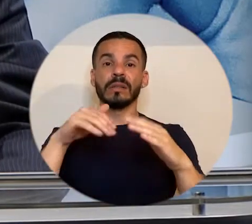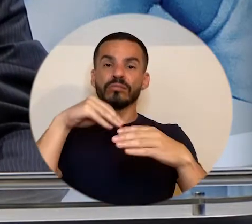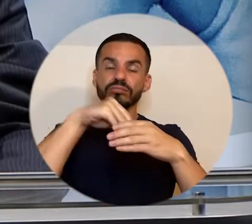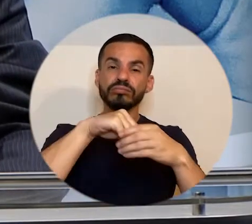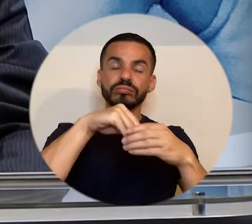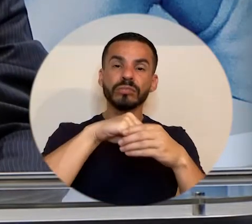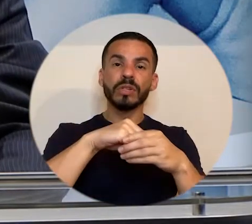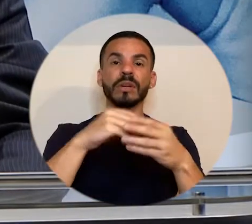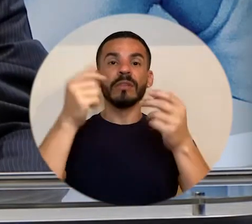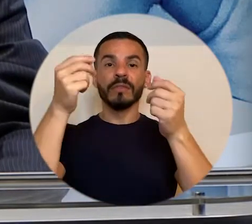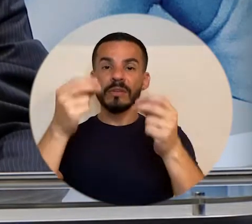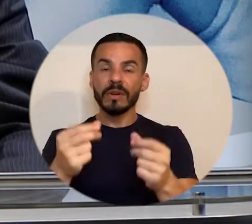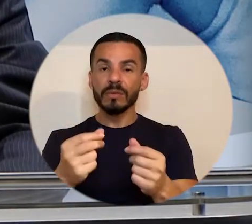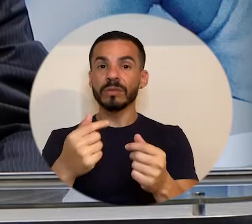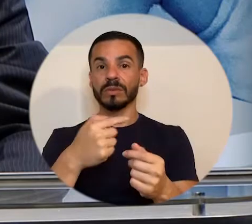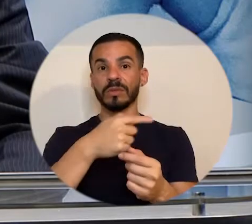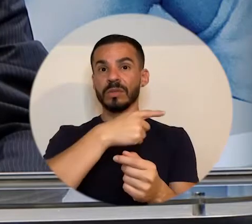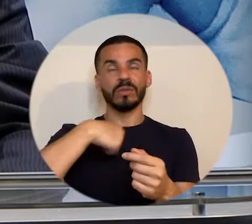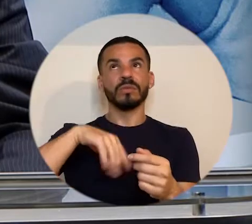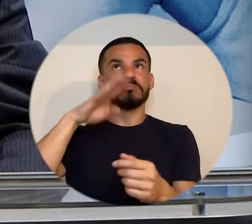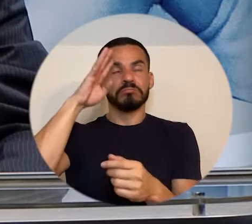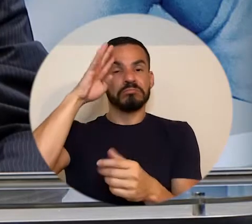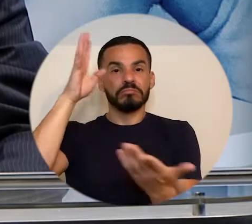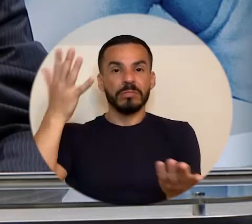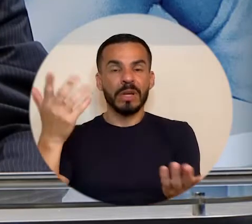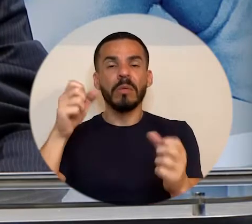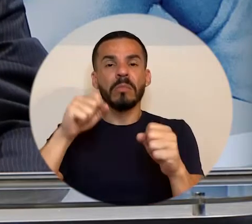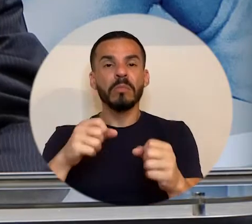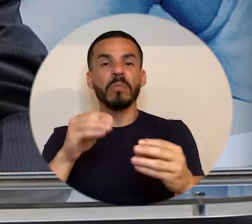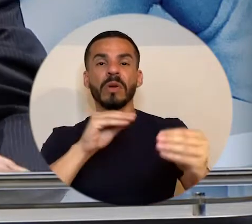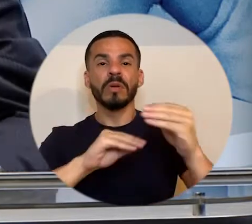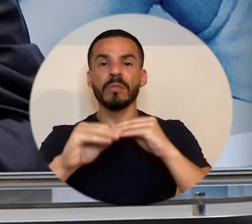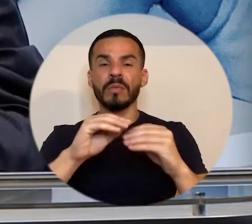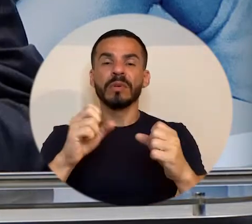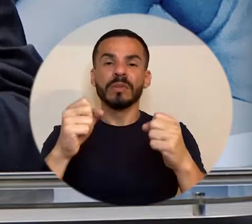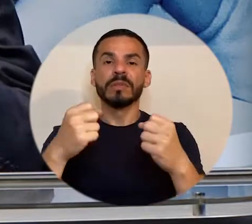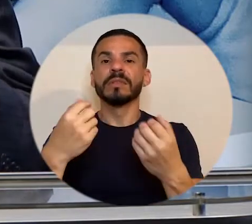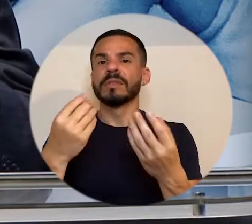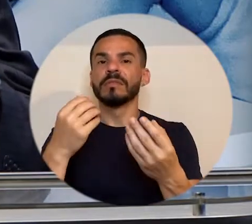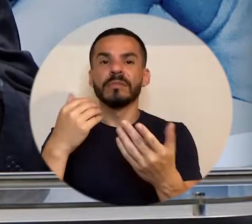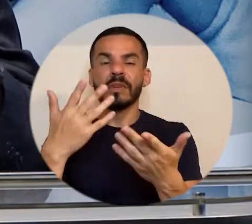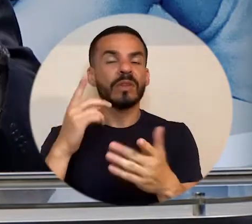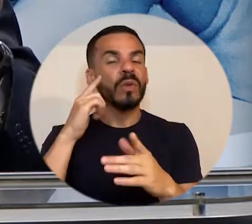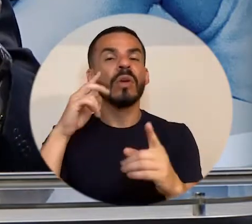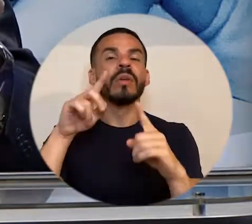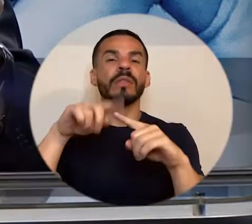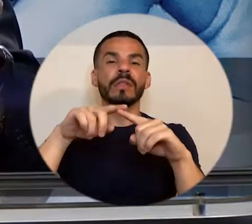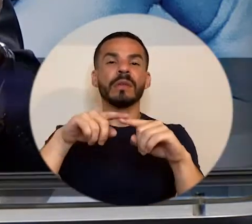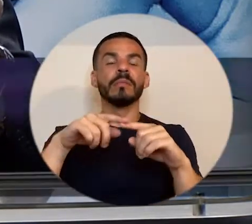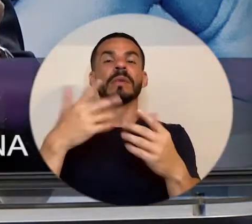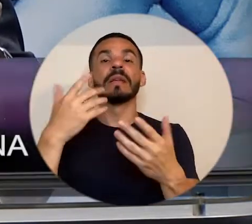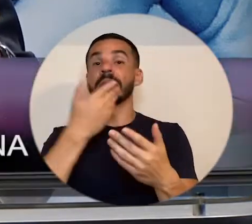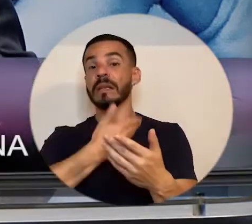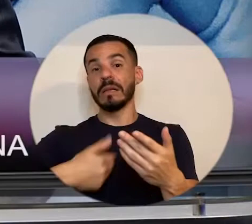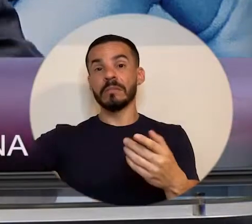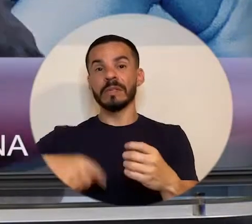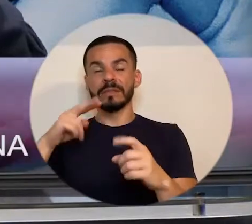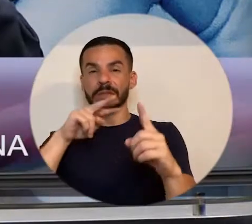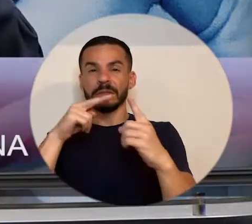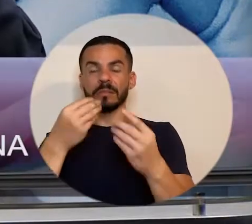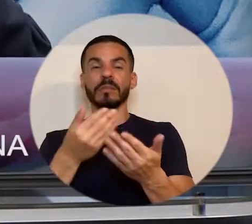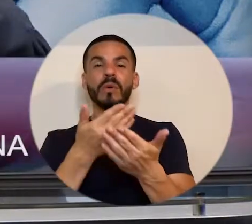tiene reservas federales, tiene recursos que nosotros no nos imaginamos que pueden moverse fuertemente. Todo depende de la disposición del